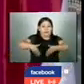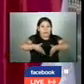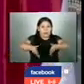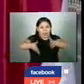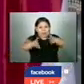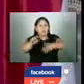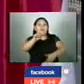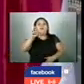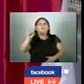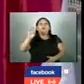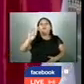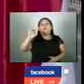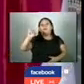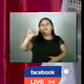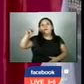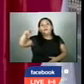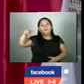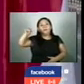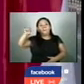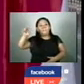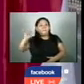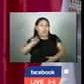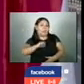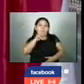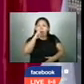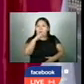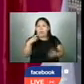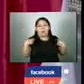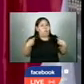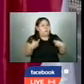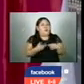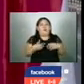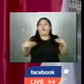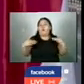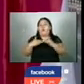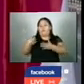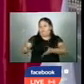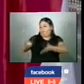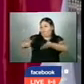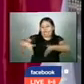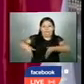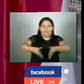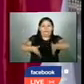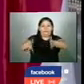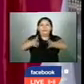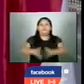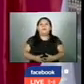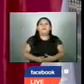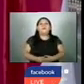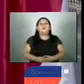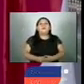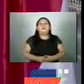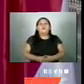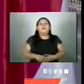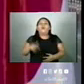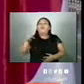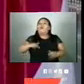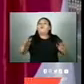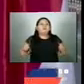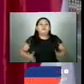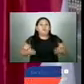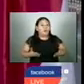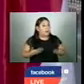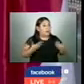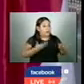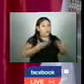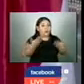bypass, como le quieran llamar en español o en inglés, vamos a beneficiar directamente